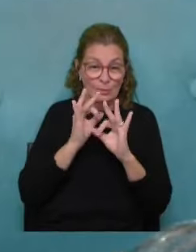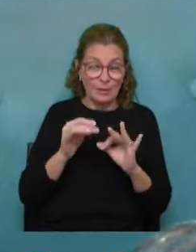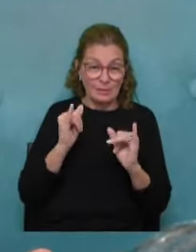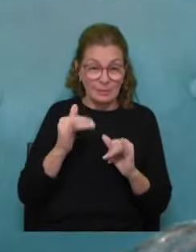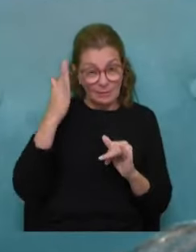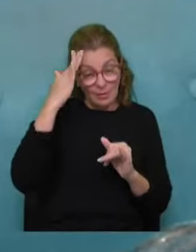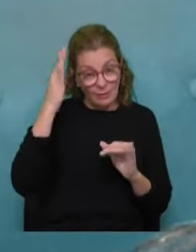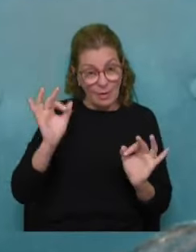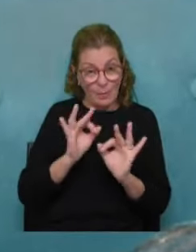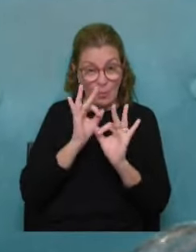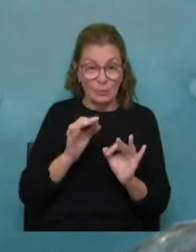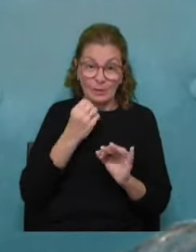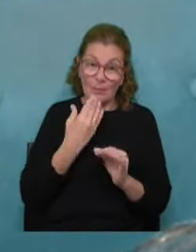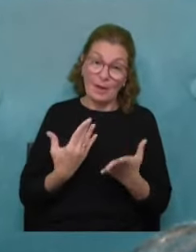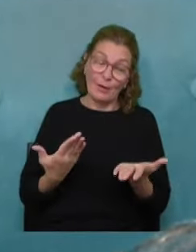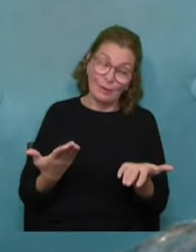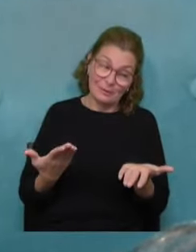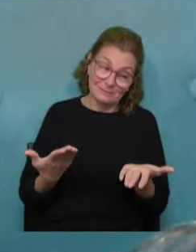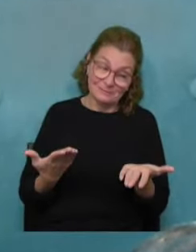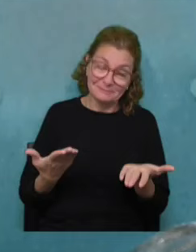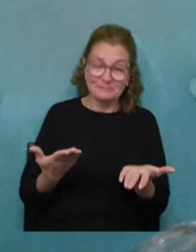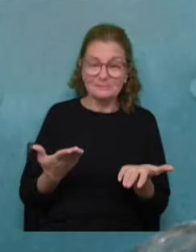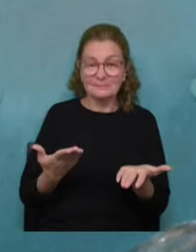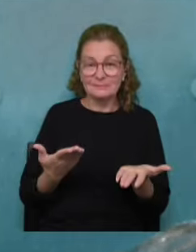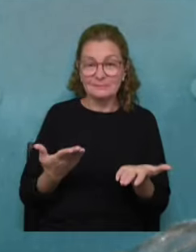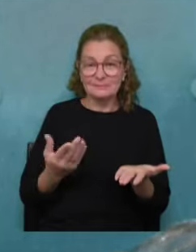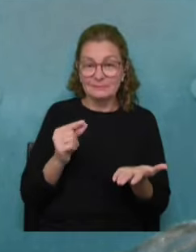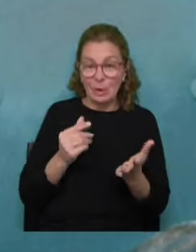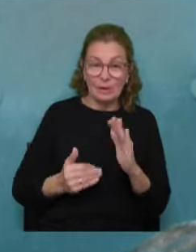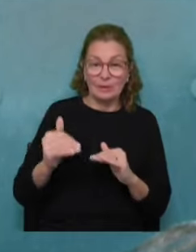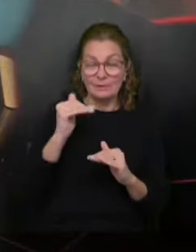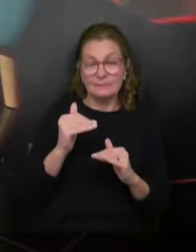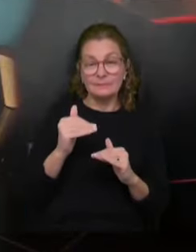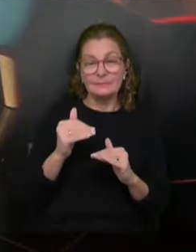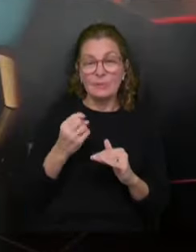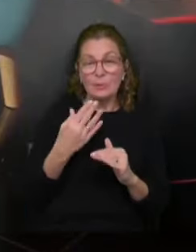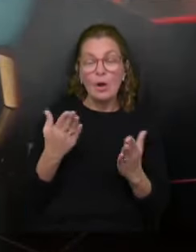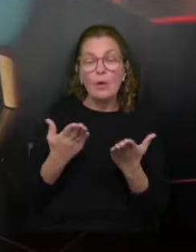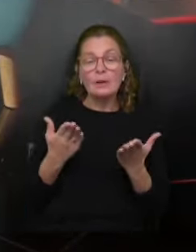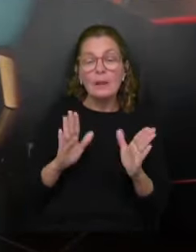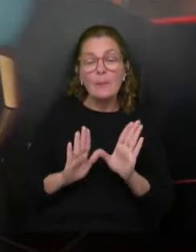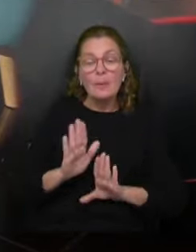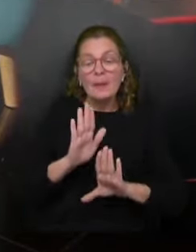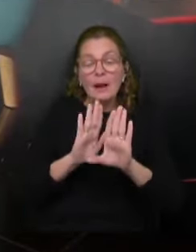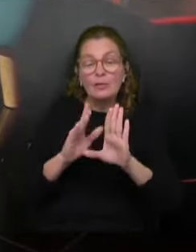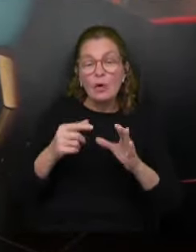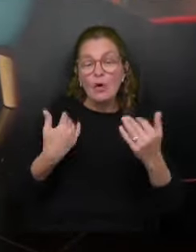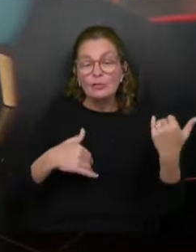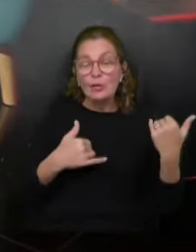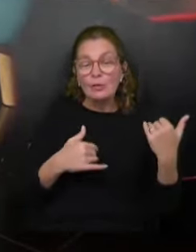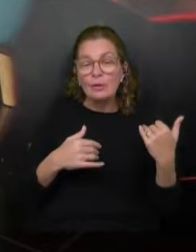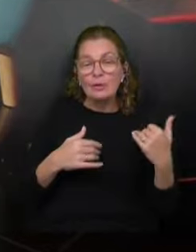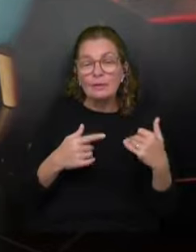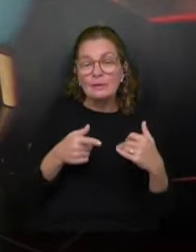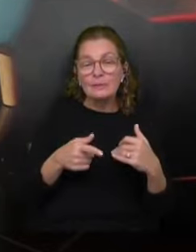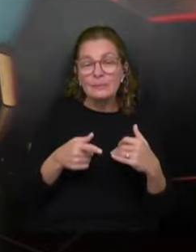música, es mejor. Un poquito le basta. Es mejor. Total. Chiquilines, bueno, ahora están preparando estos shows en el Antel